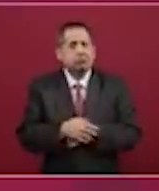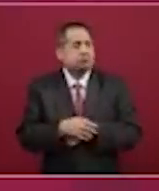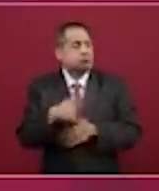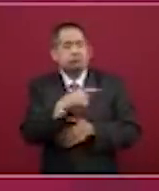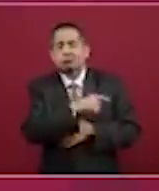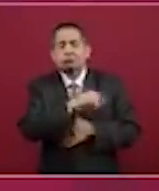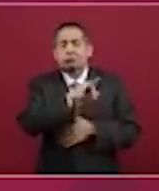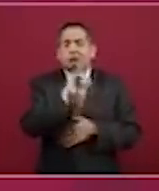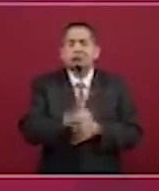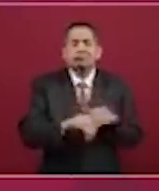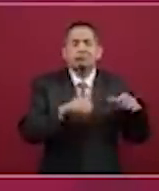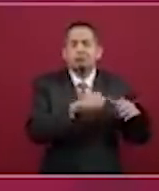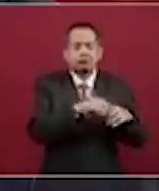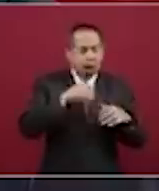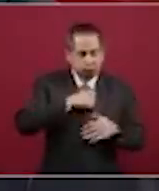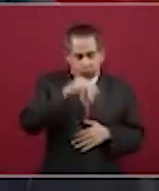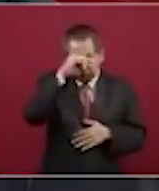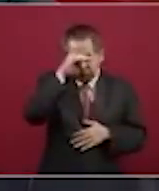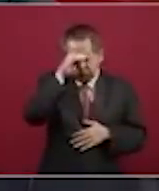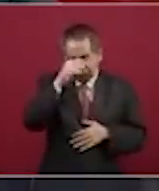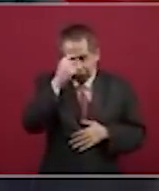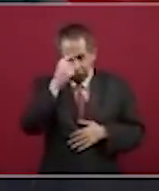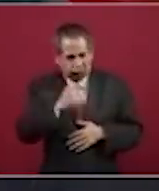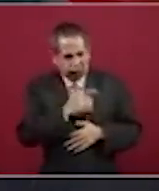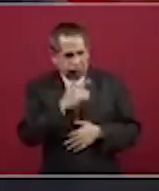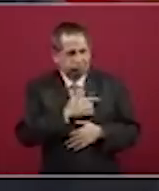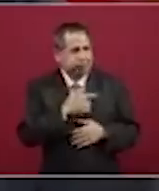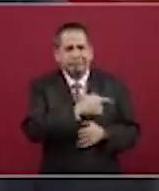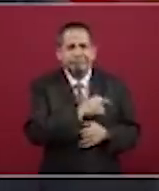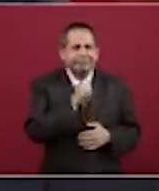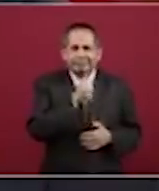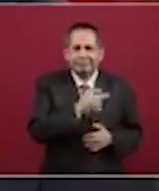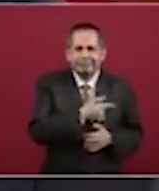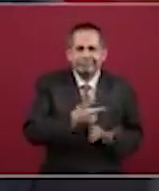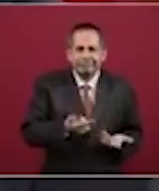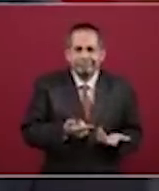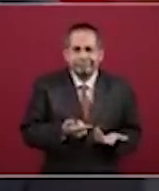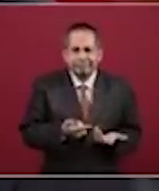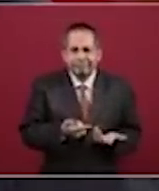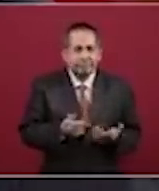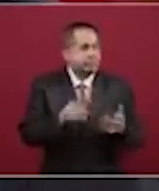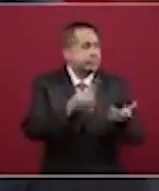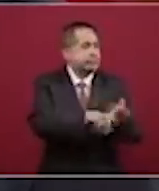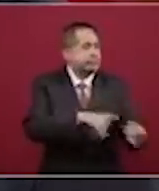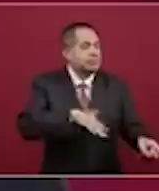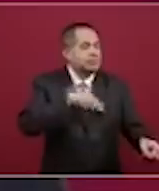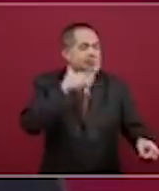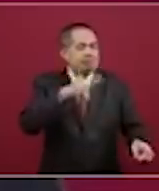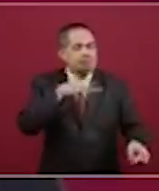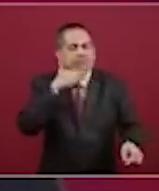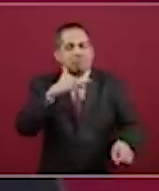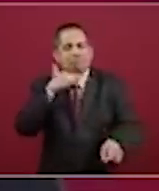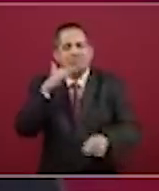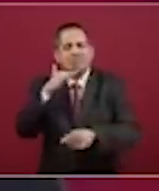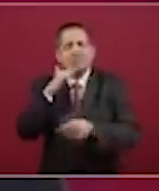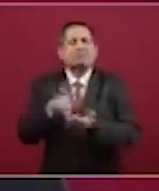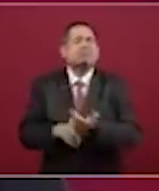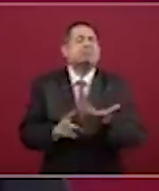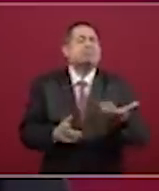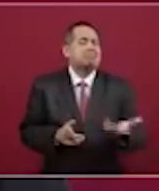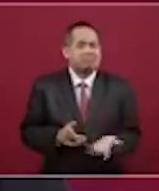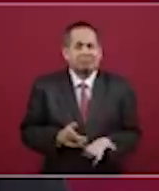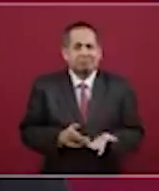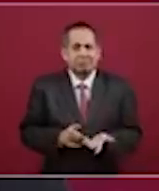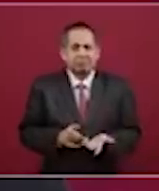nunca repararon de que había un régimen corrupto